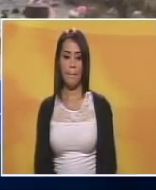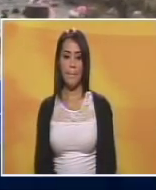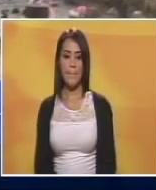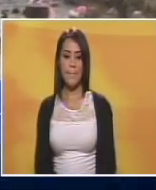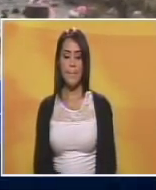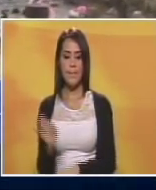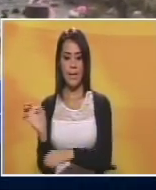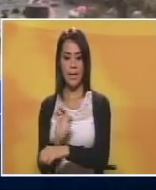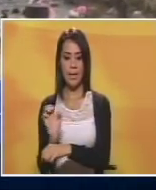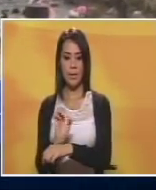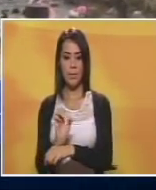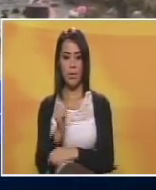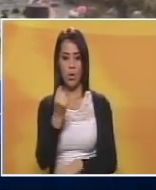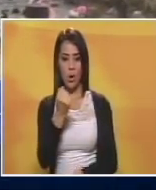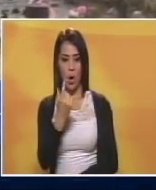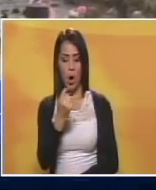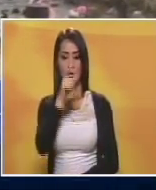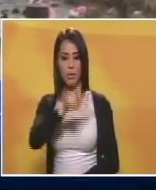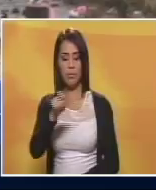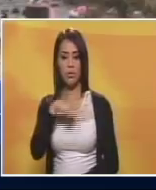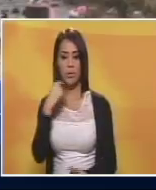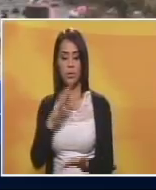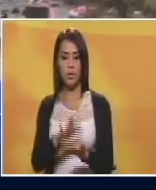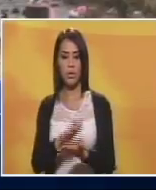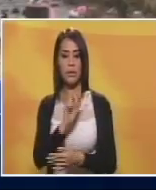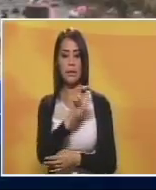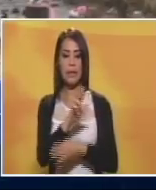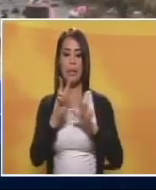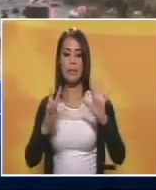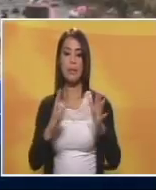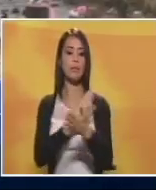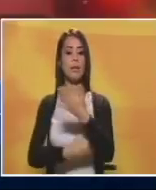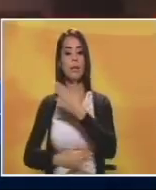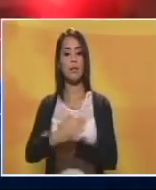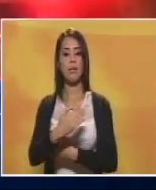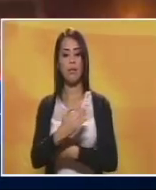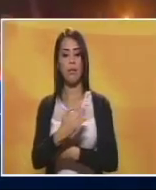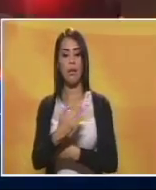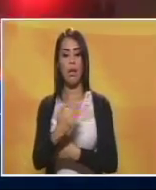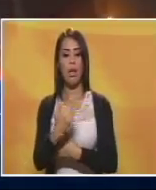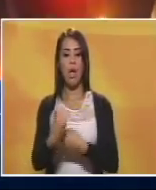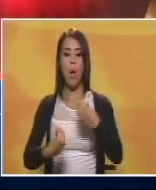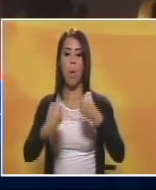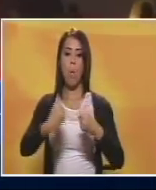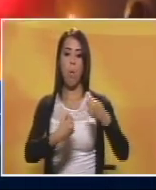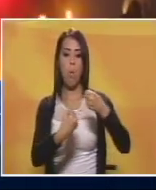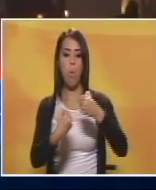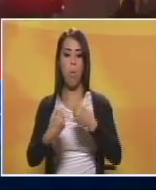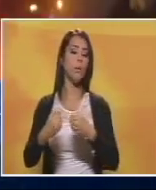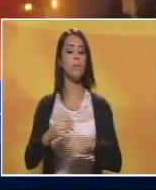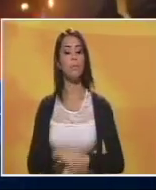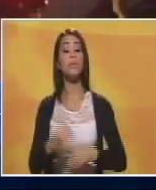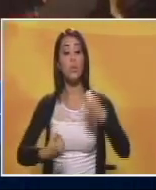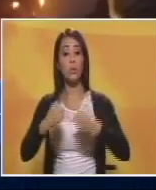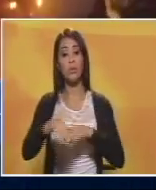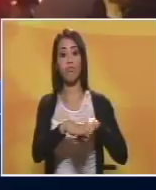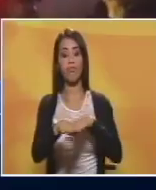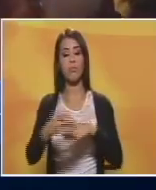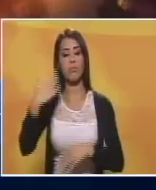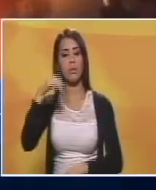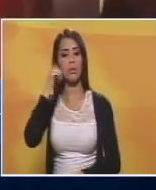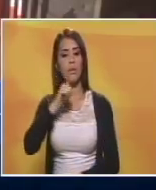En Ecuador, 11 personas murieron y 37 resultaron heridas en un accidente de tránsito registrado el pasado